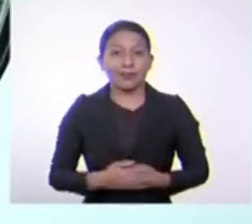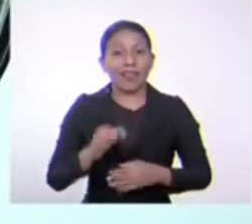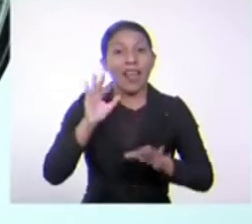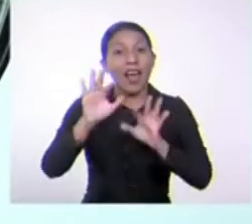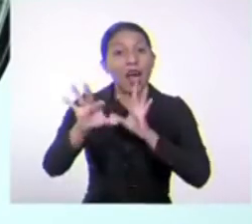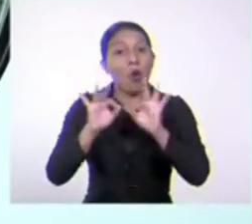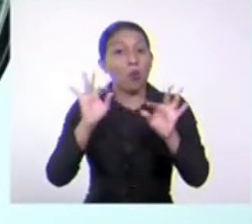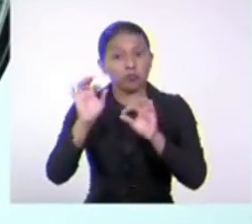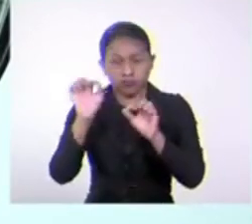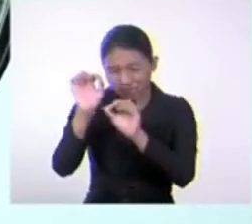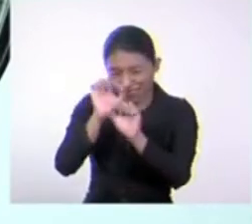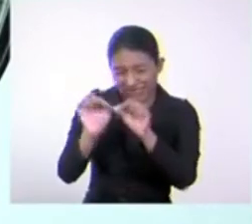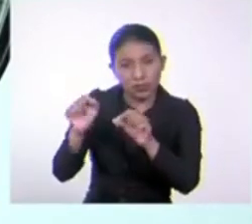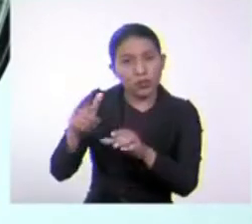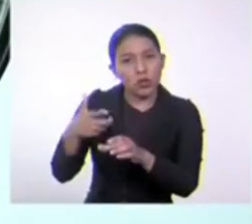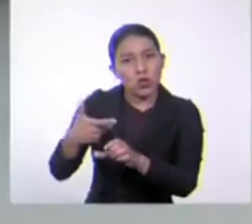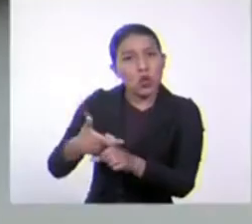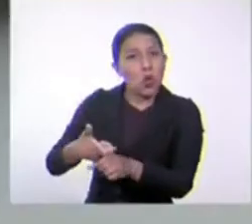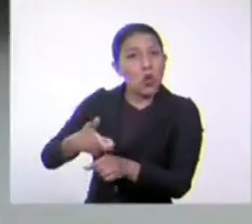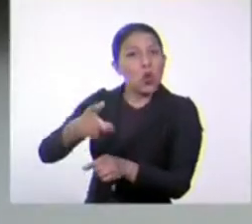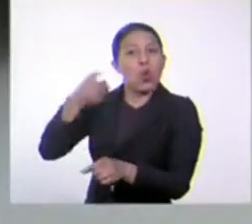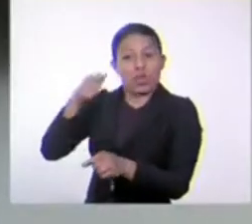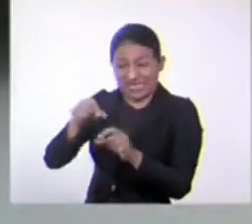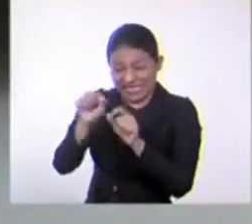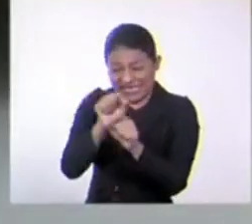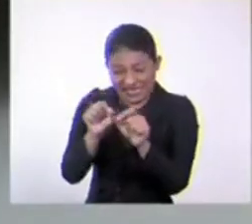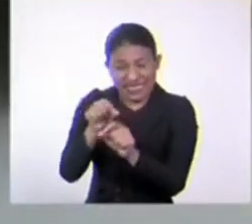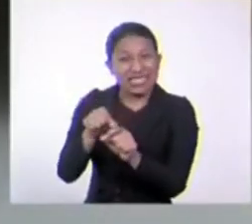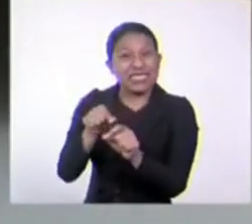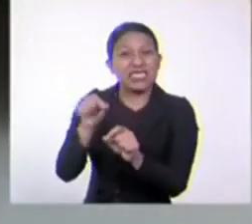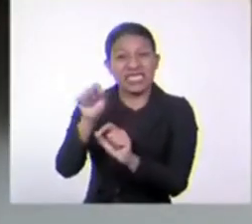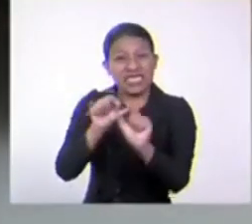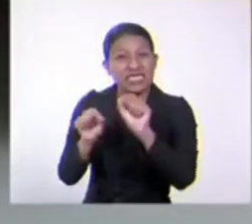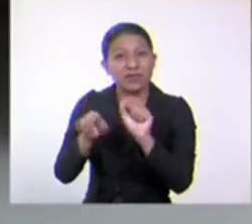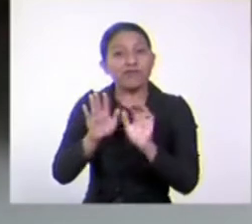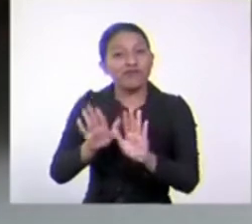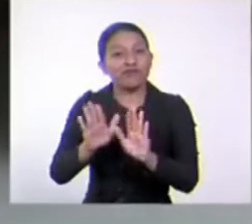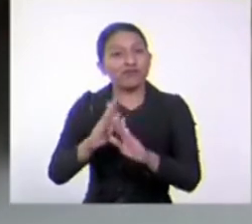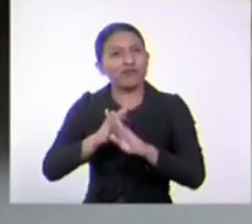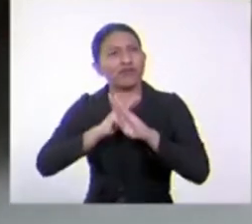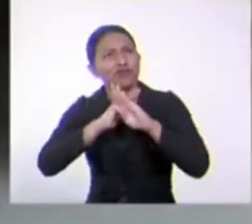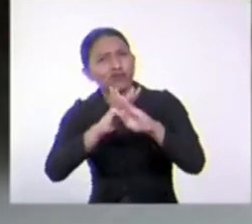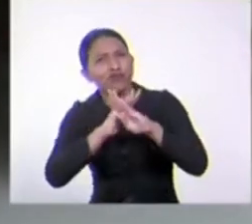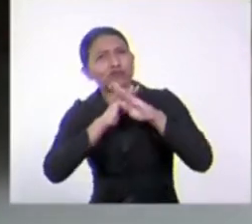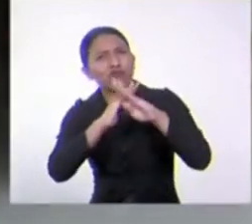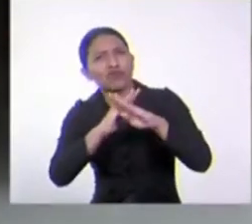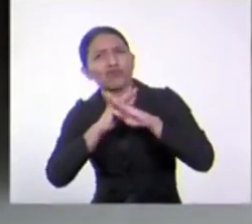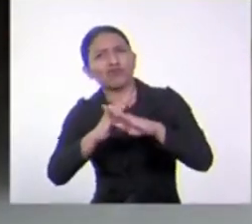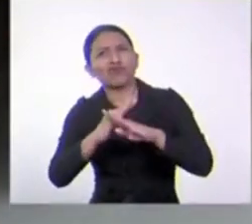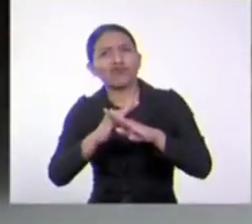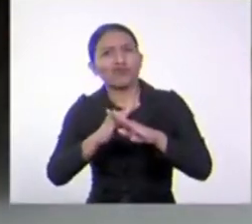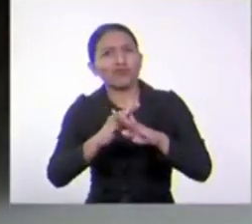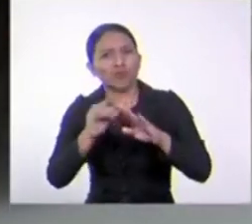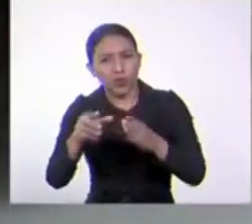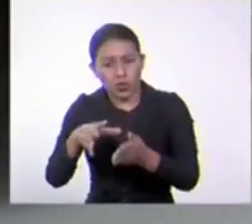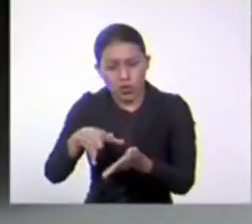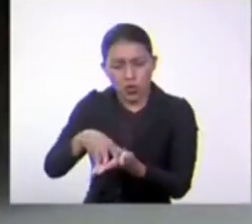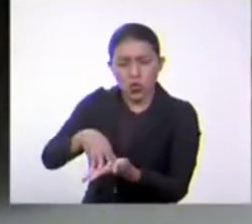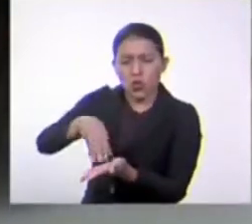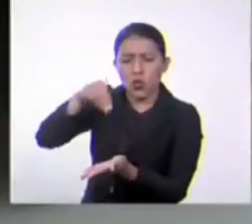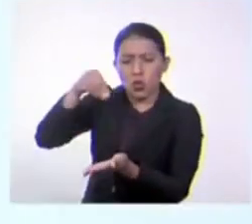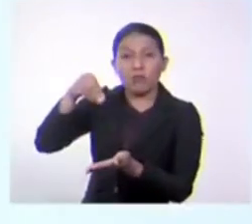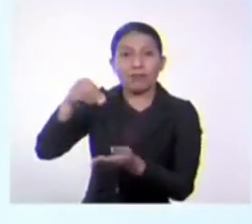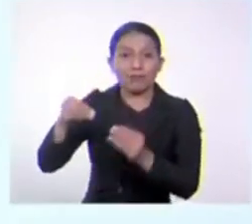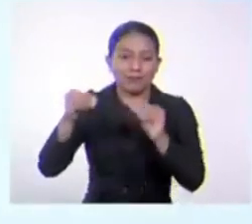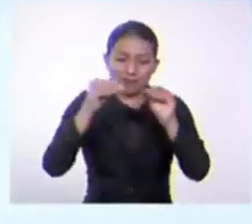forma innata a partir de las bacterias, quienes las emplean como mecanismo de defensa o simplemente para subsistir en su